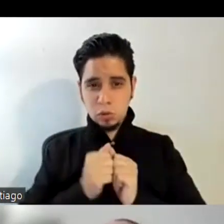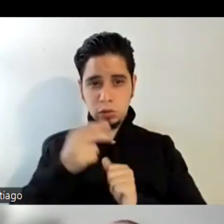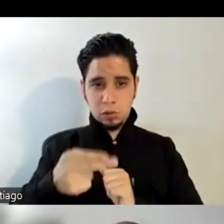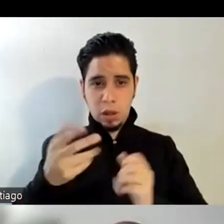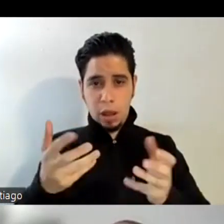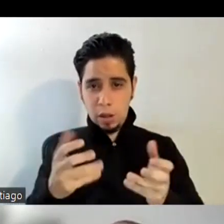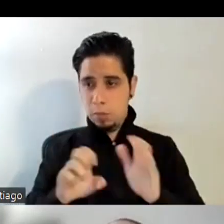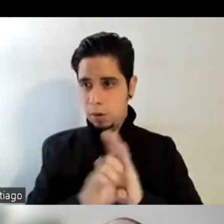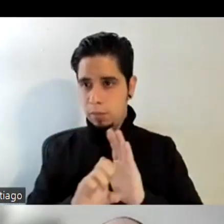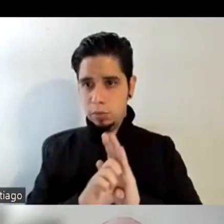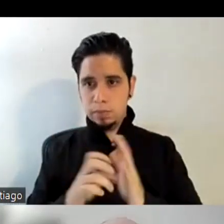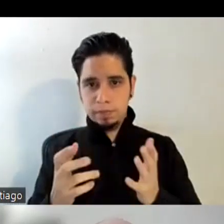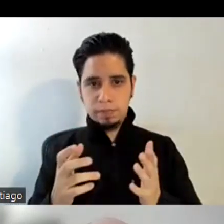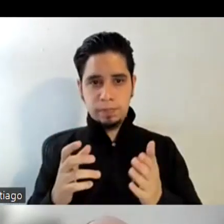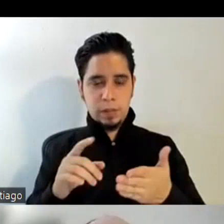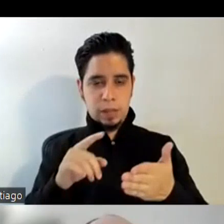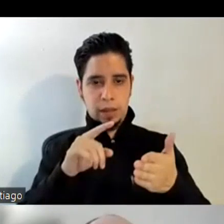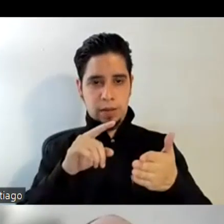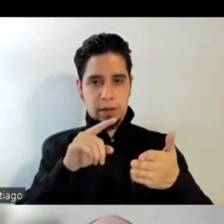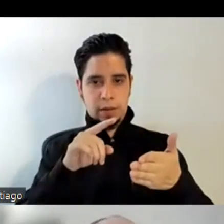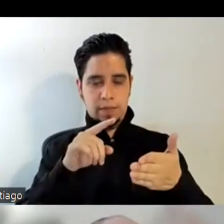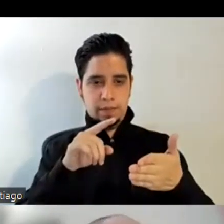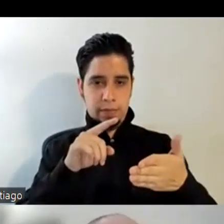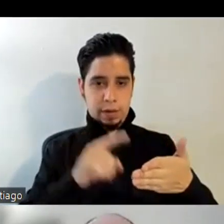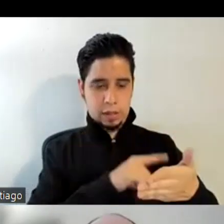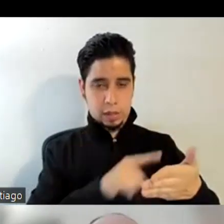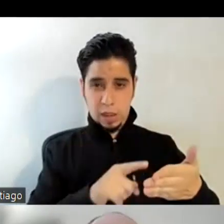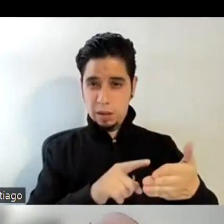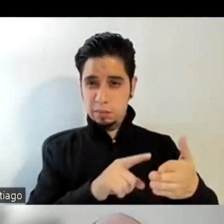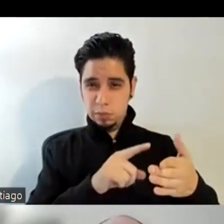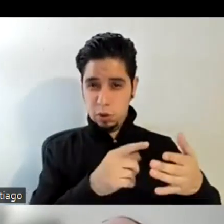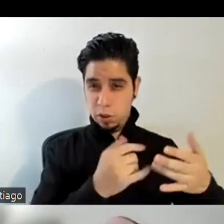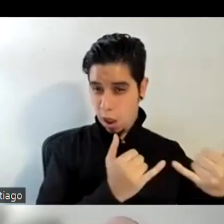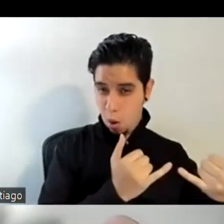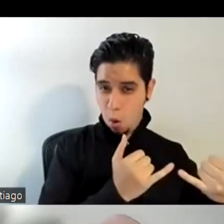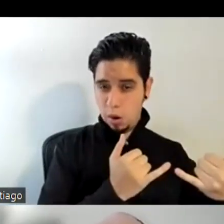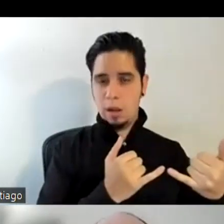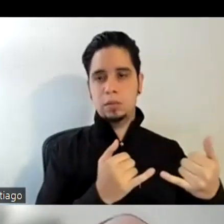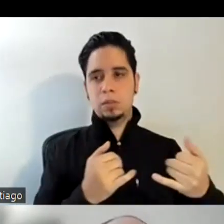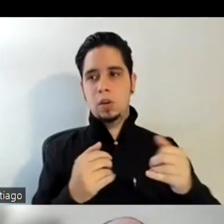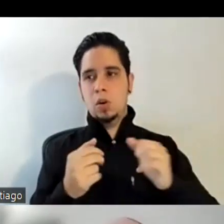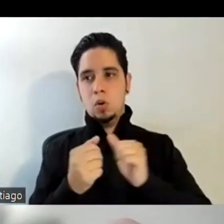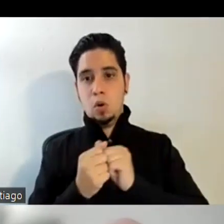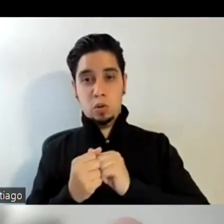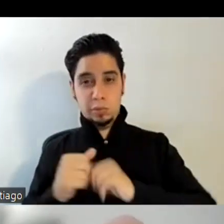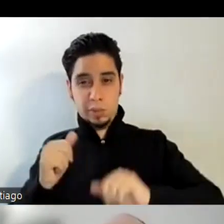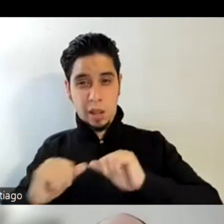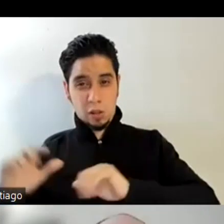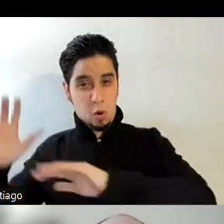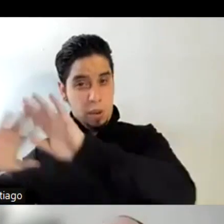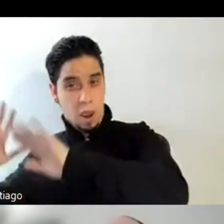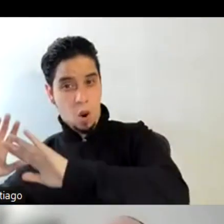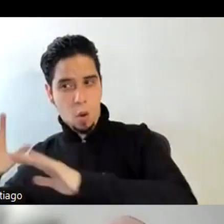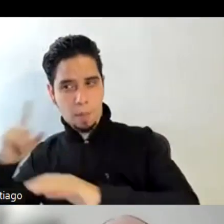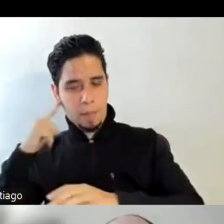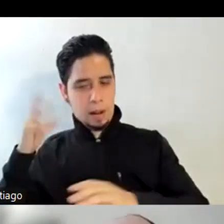criticar el momento actual haciendo teatro de hace 100, 200... Correcto. Lo hacía Shakespeare, lo hacía